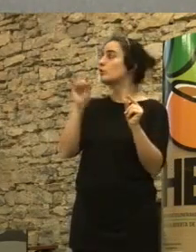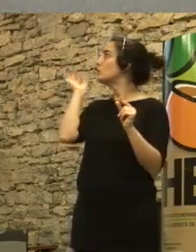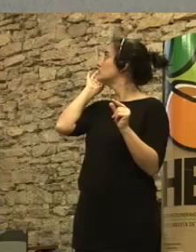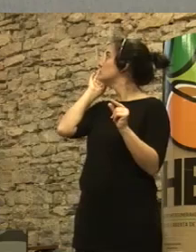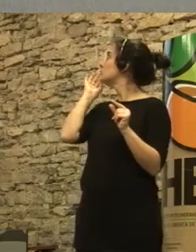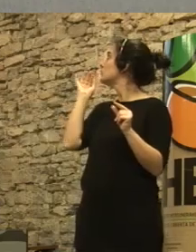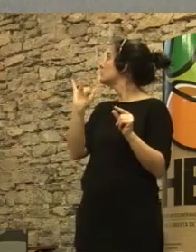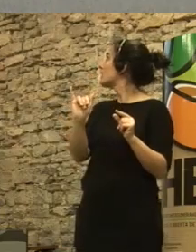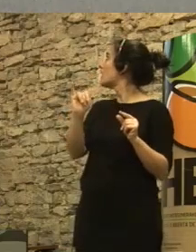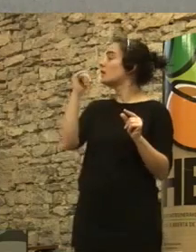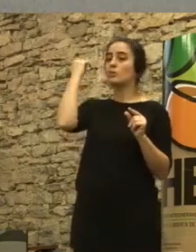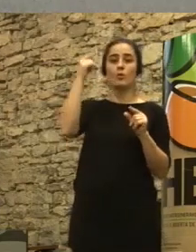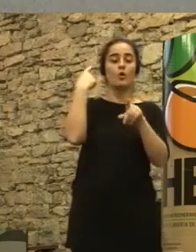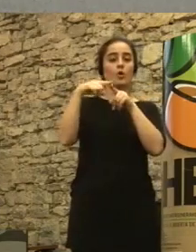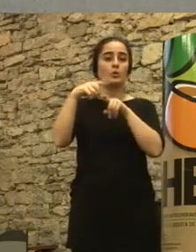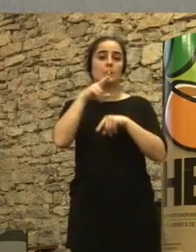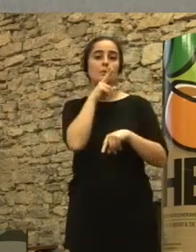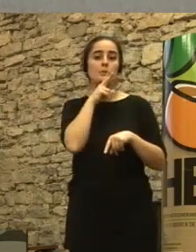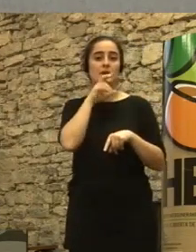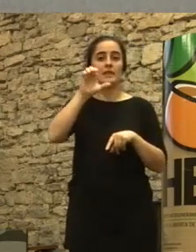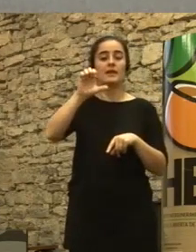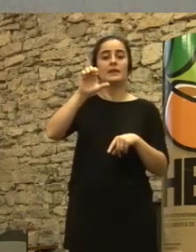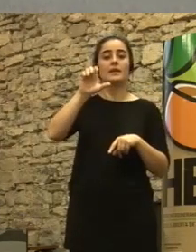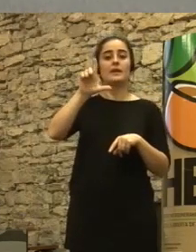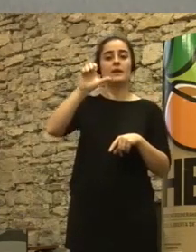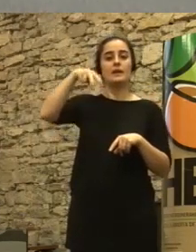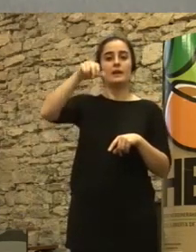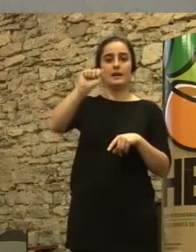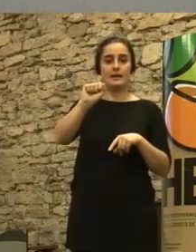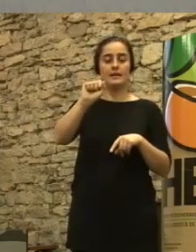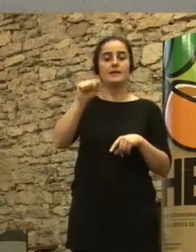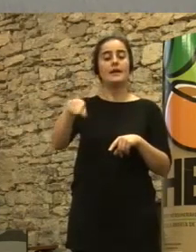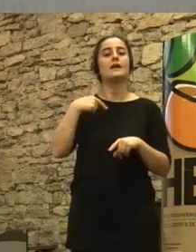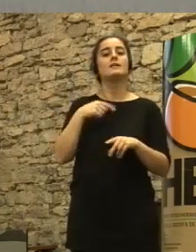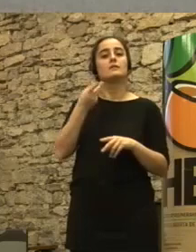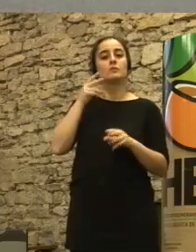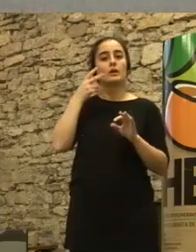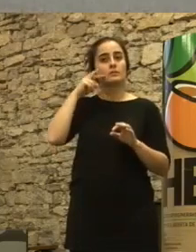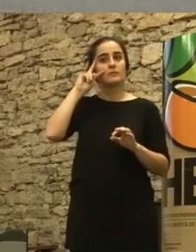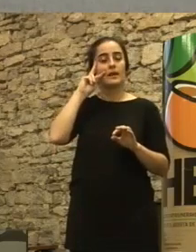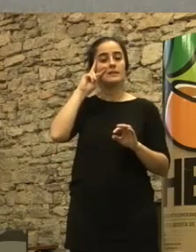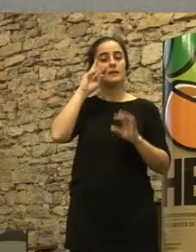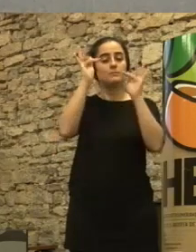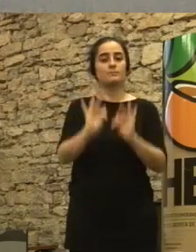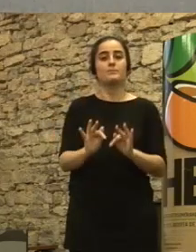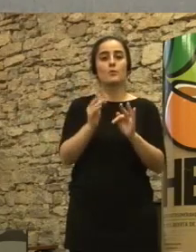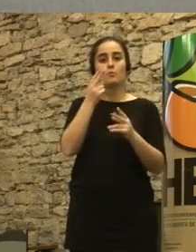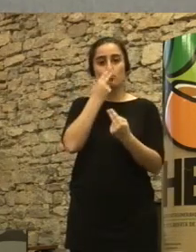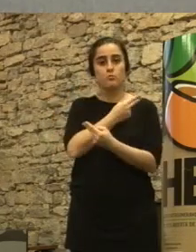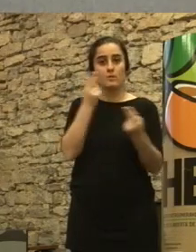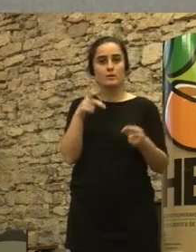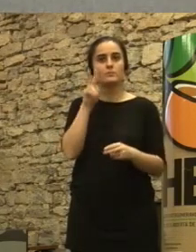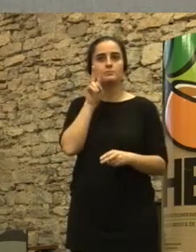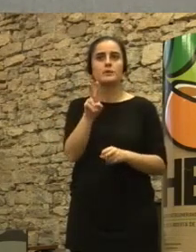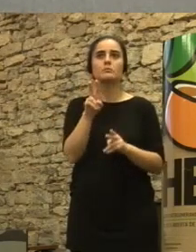verde, Elena Calistru, que es una especialista en presupuestos públicos, que vio cómo en su país